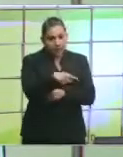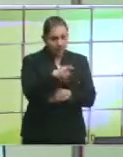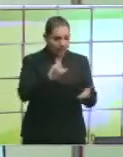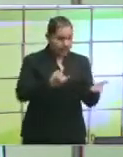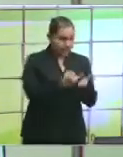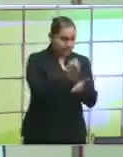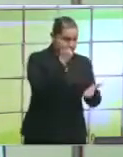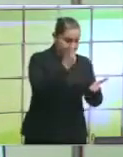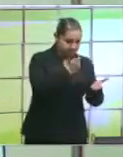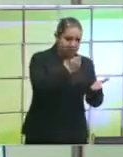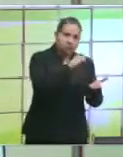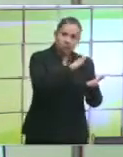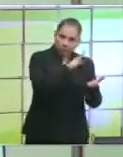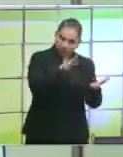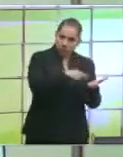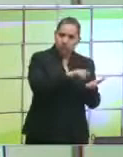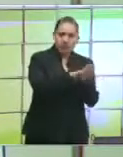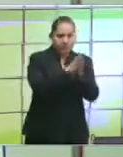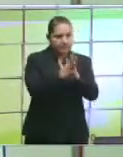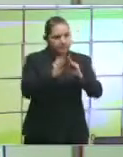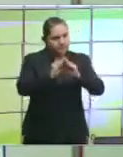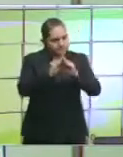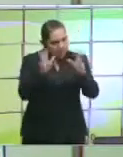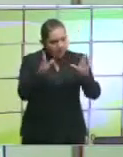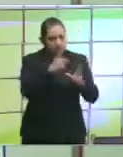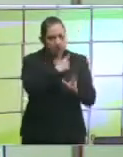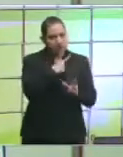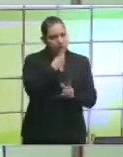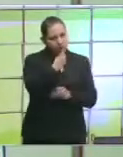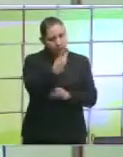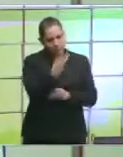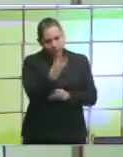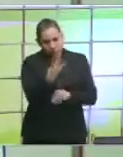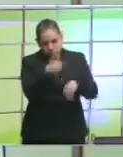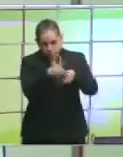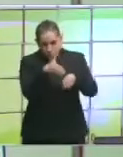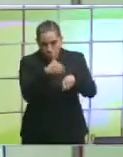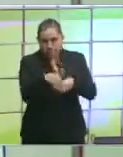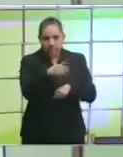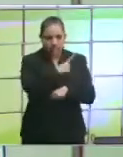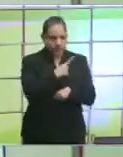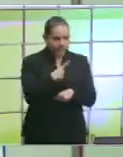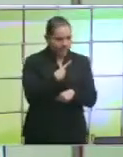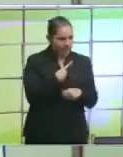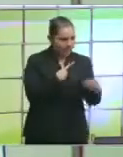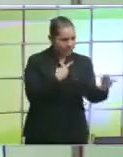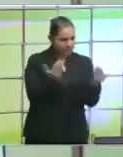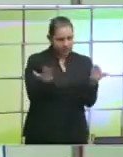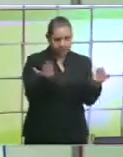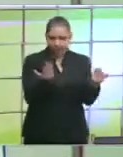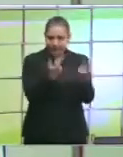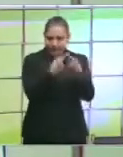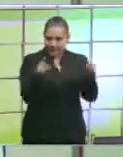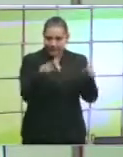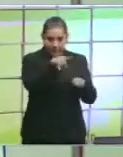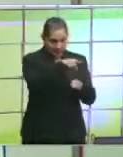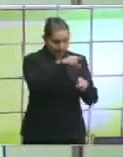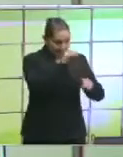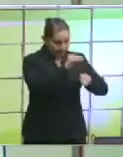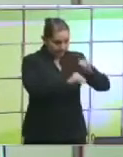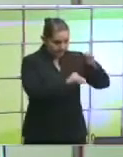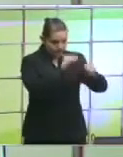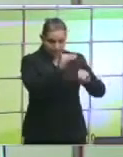sentencias enumerar las diferenciarlas para que se entienda muy bien que aquello que se sintetizó aquí como